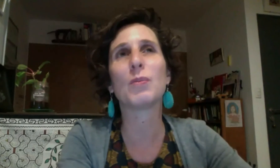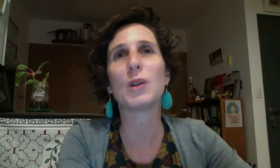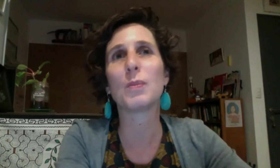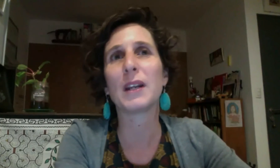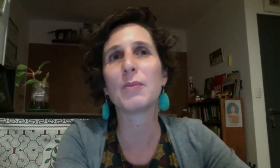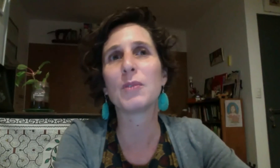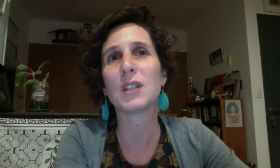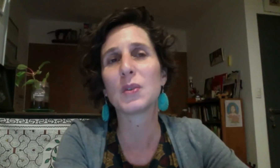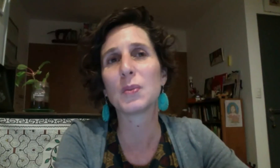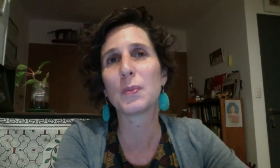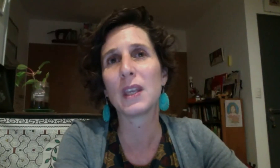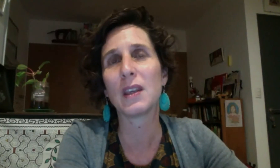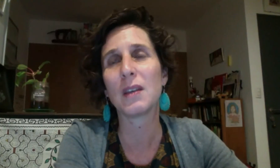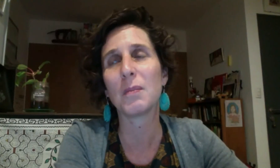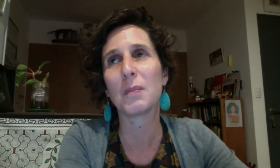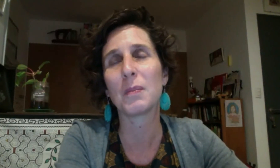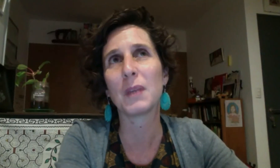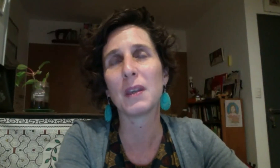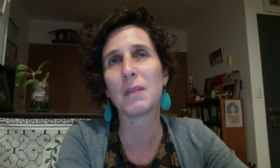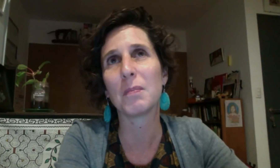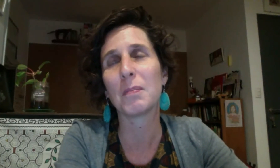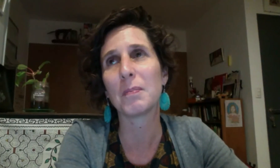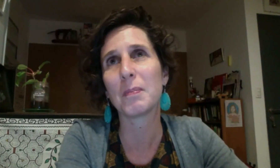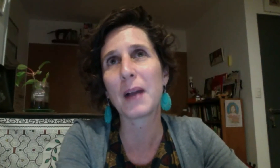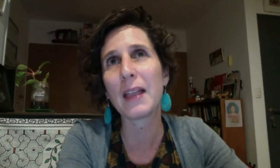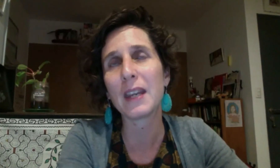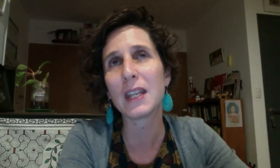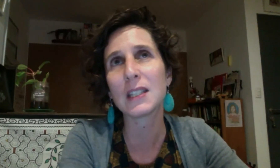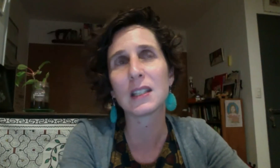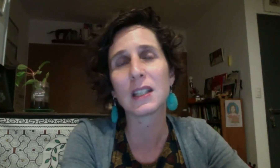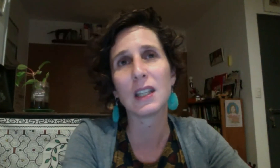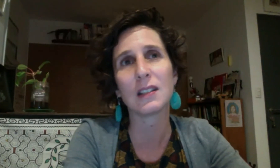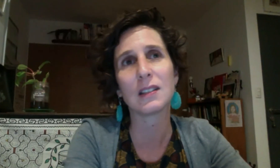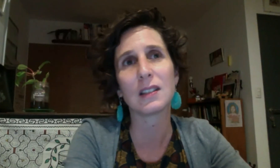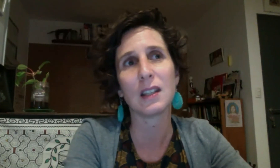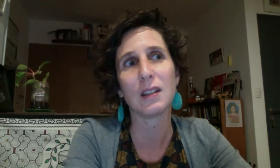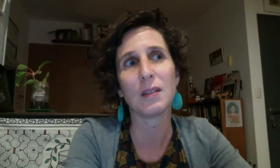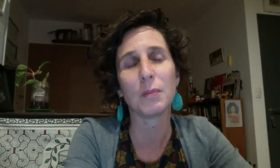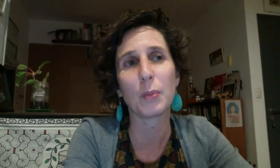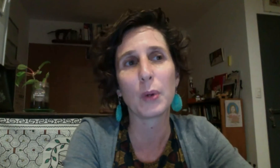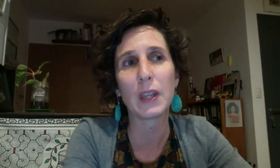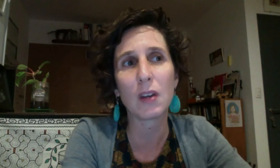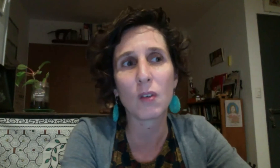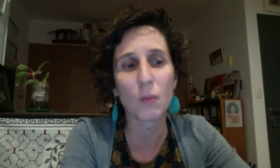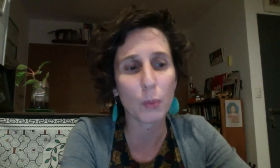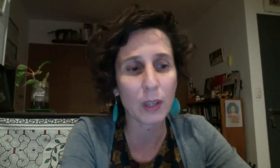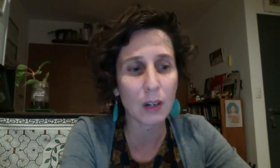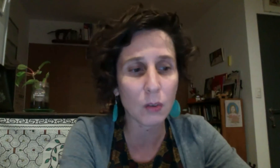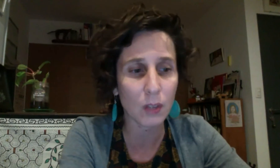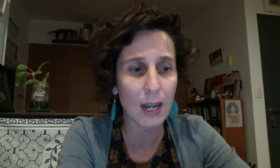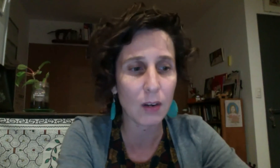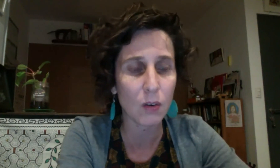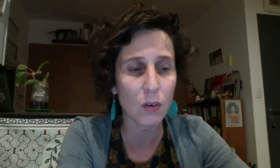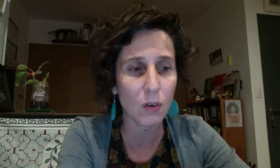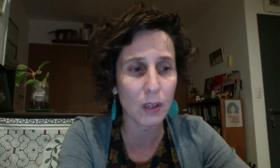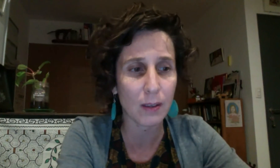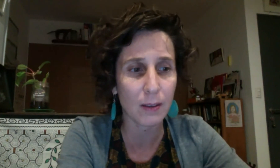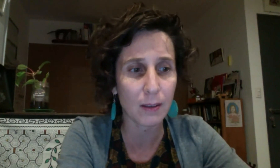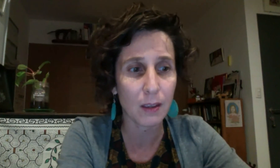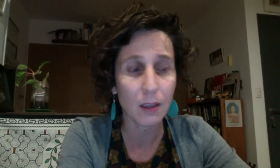diciendo, pero para muchos padres puede no ser